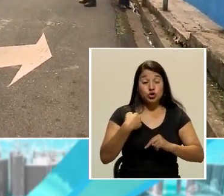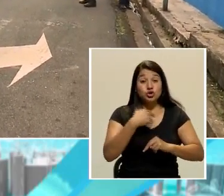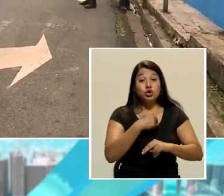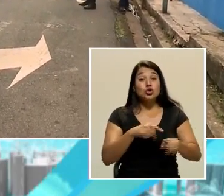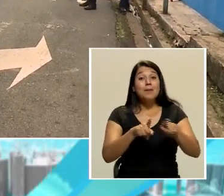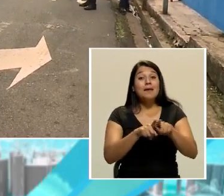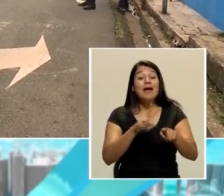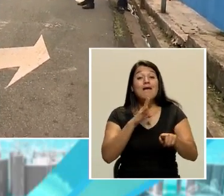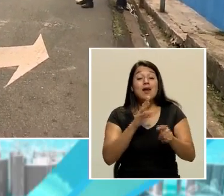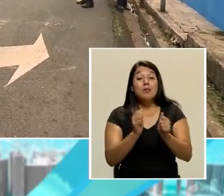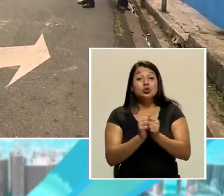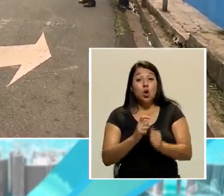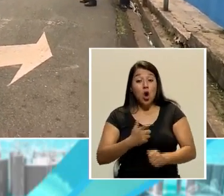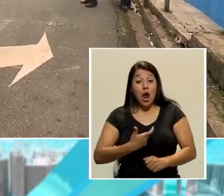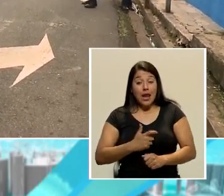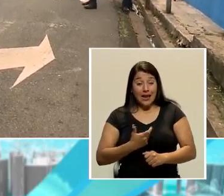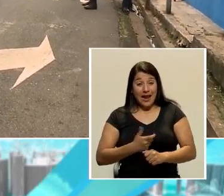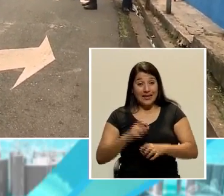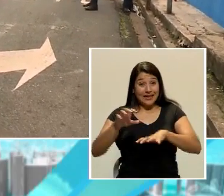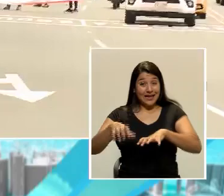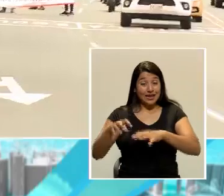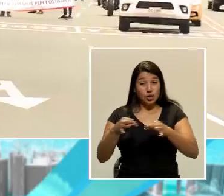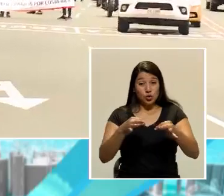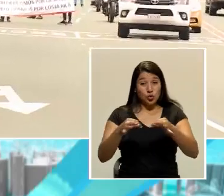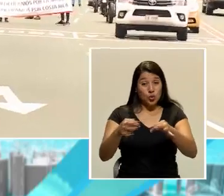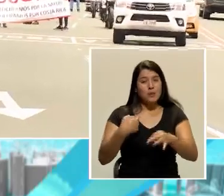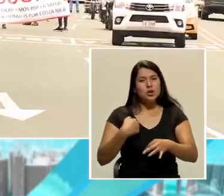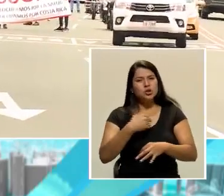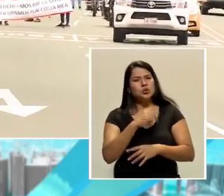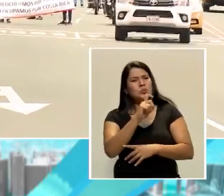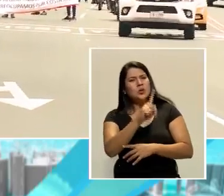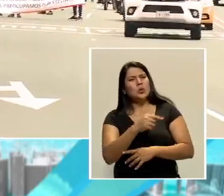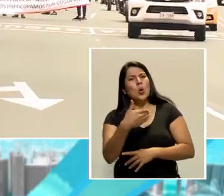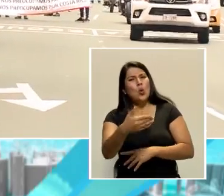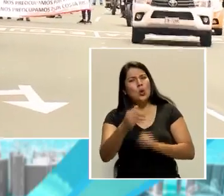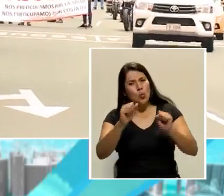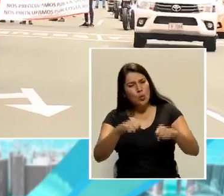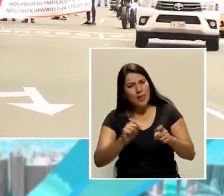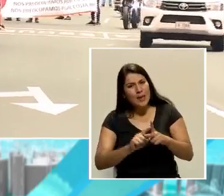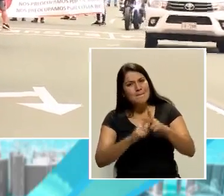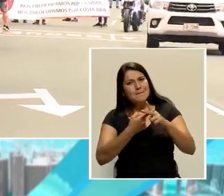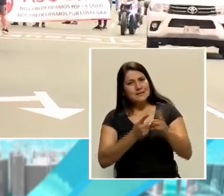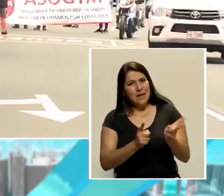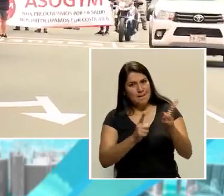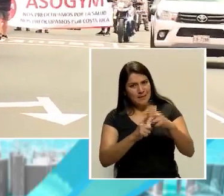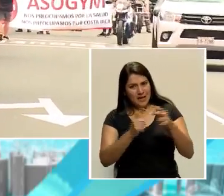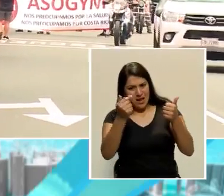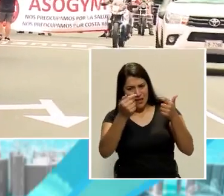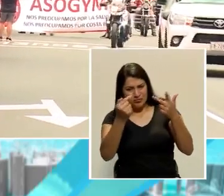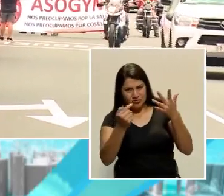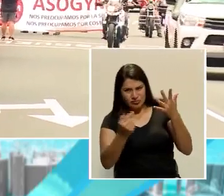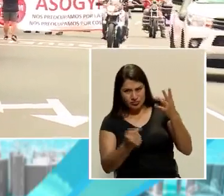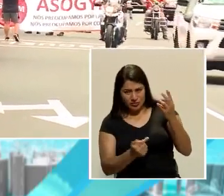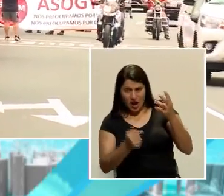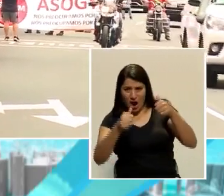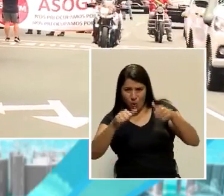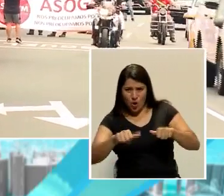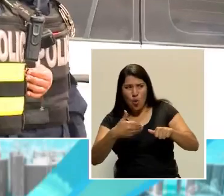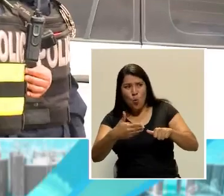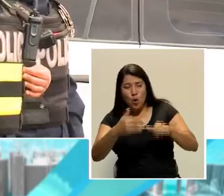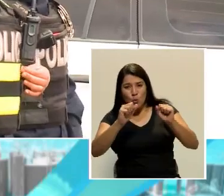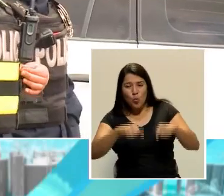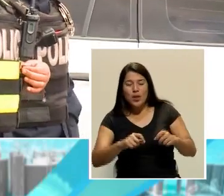precisamente sobre lo que ellos reclaman, el impacto económico que ha generado la pandemia, principalmente en los comercios.